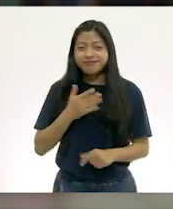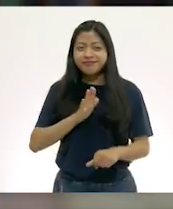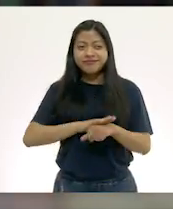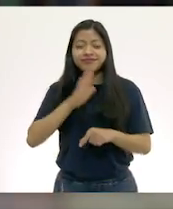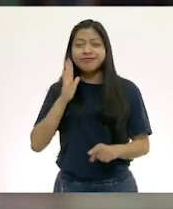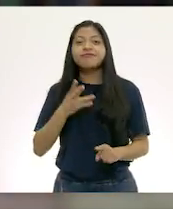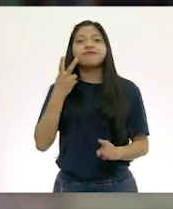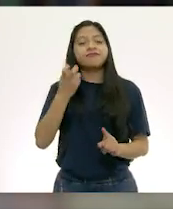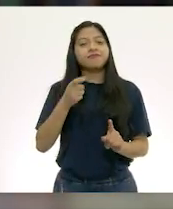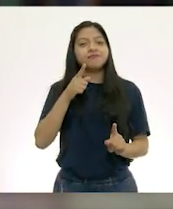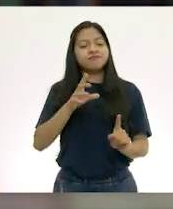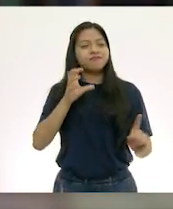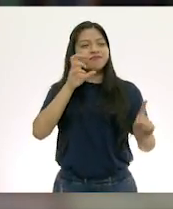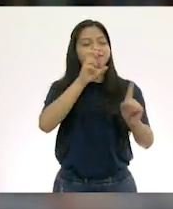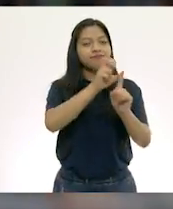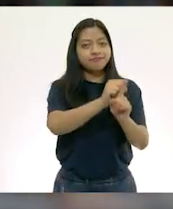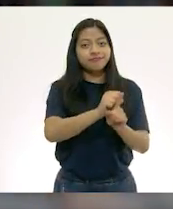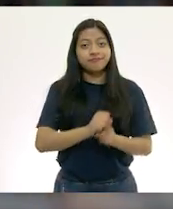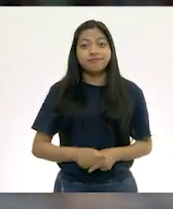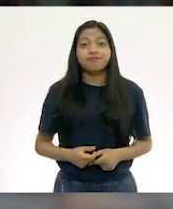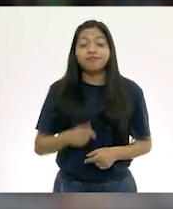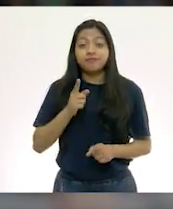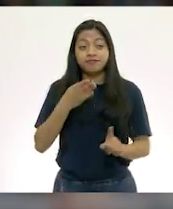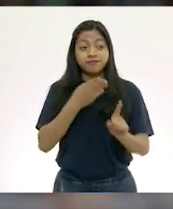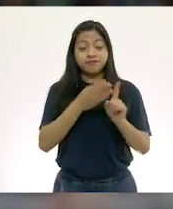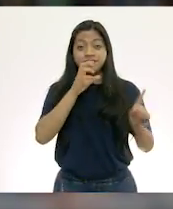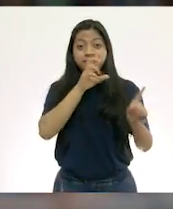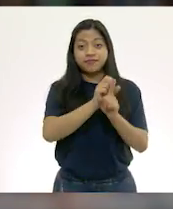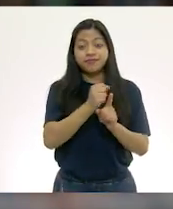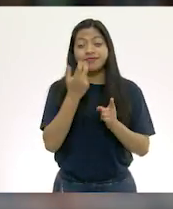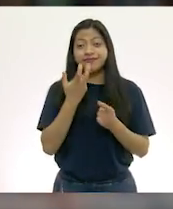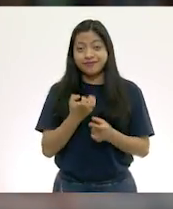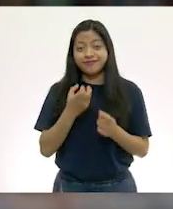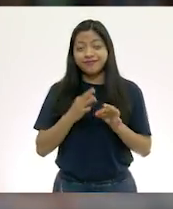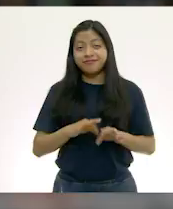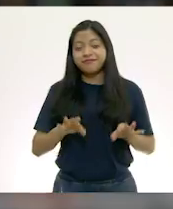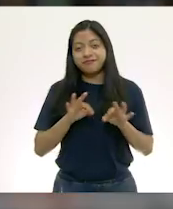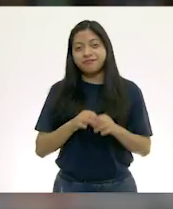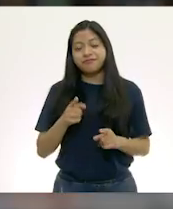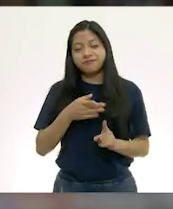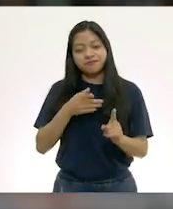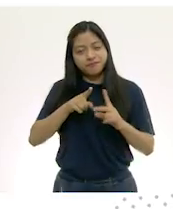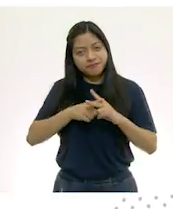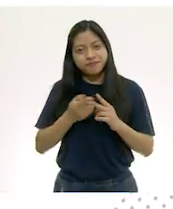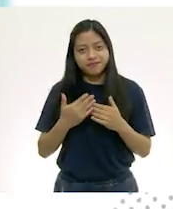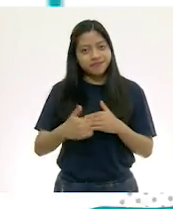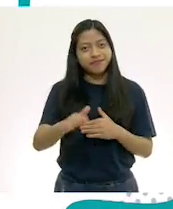trabaja con todo tu corazón y energía, porque alcanzar una meta es solo la punta del iceberg.